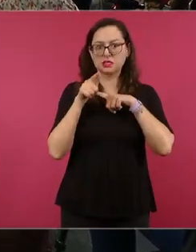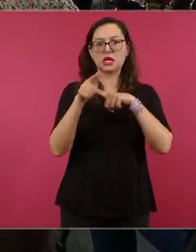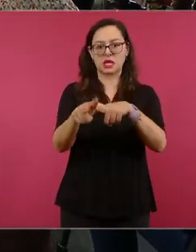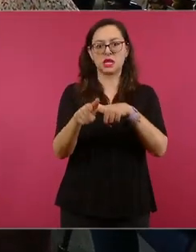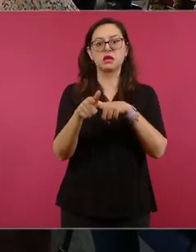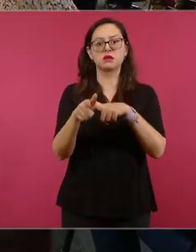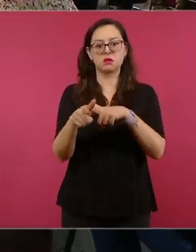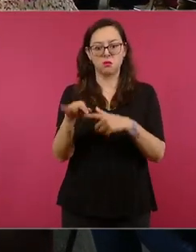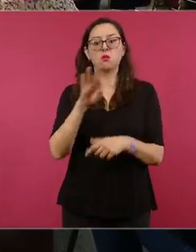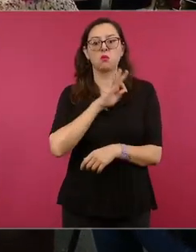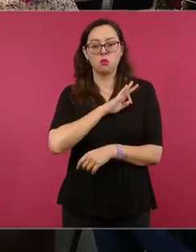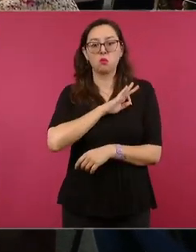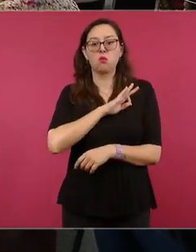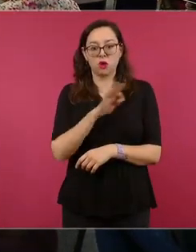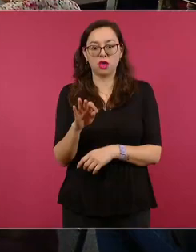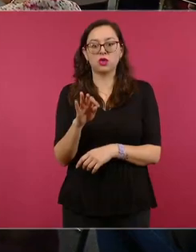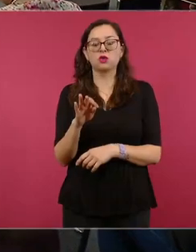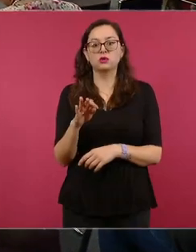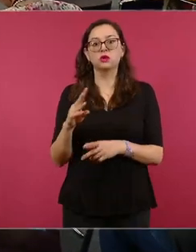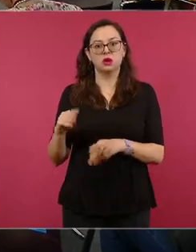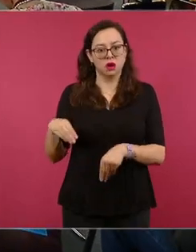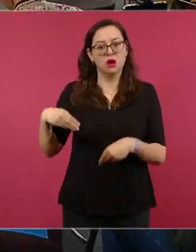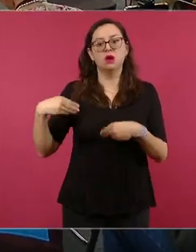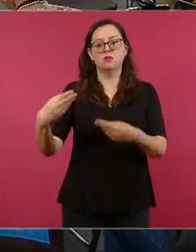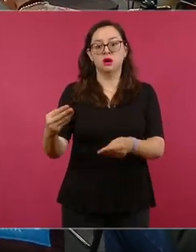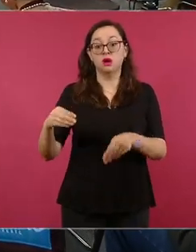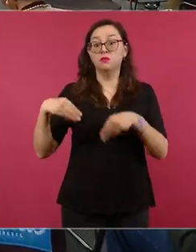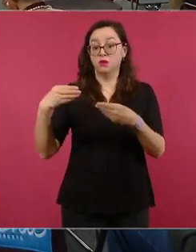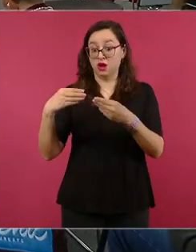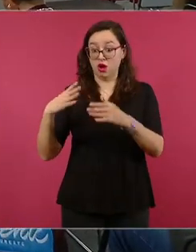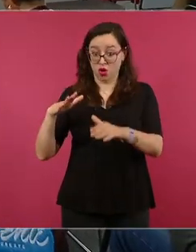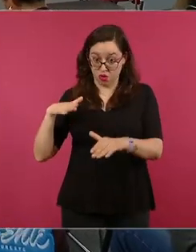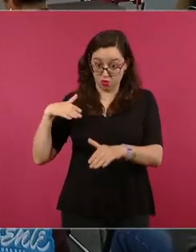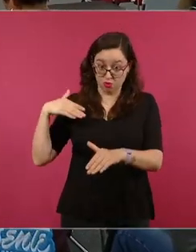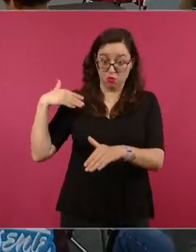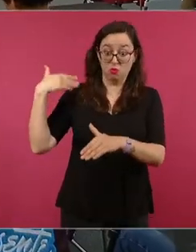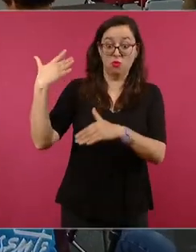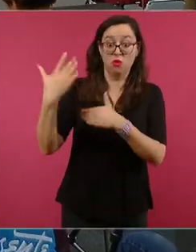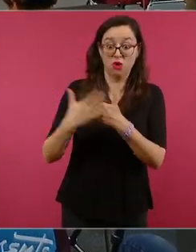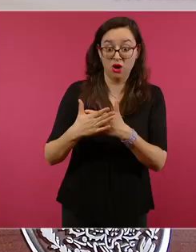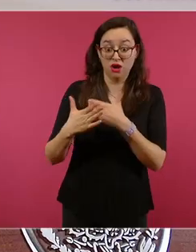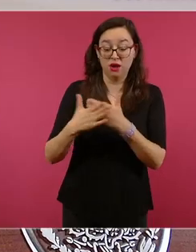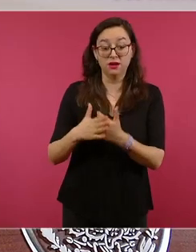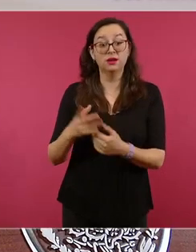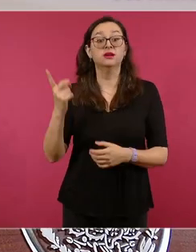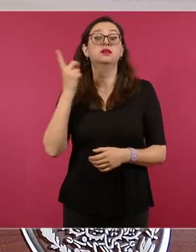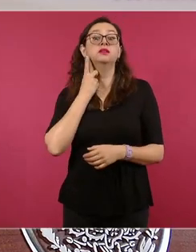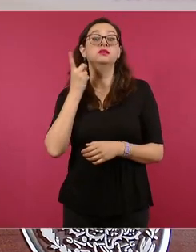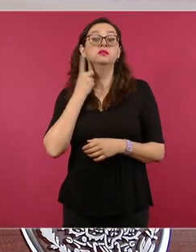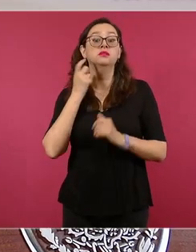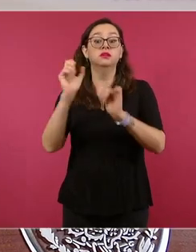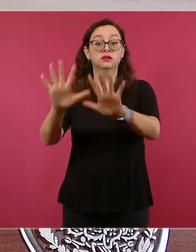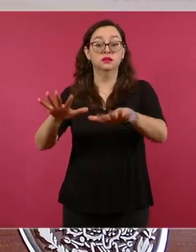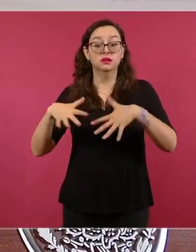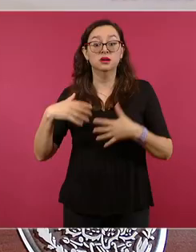la nueva legislatura resuelva sobre las iniciativas que